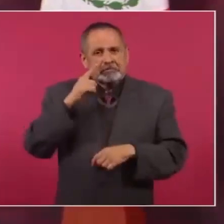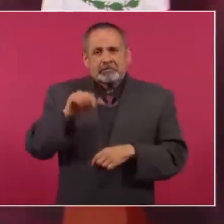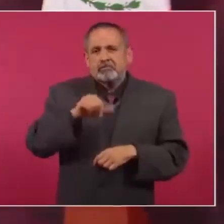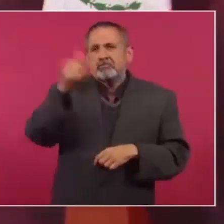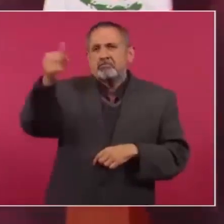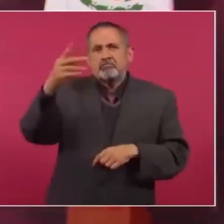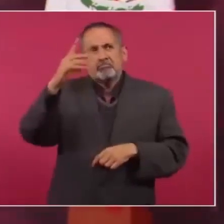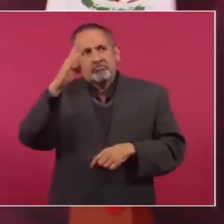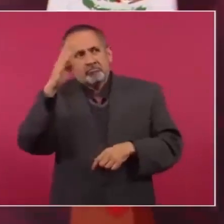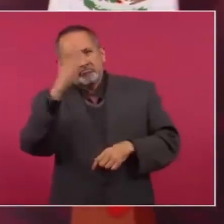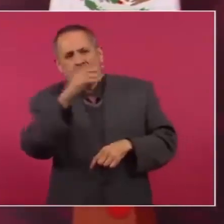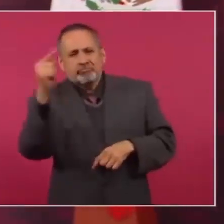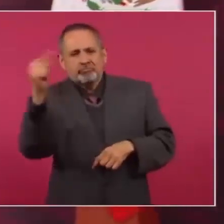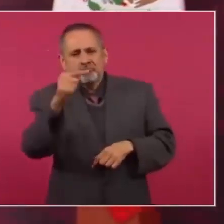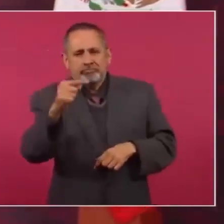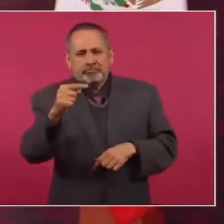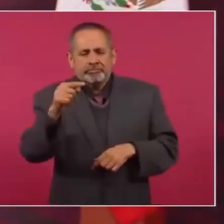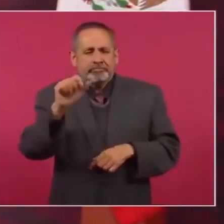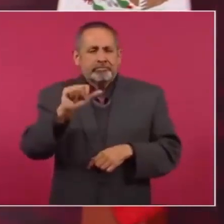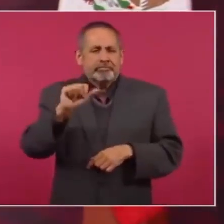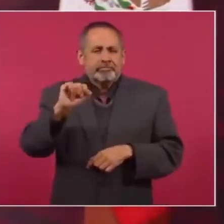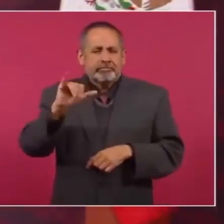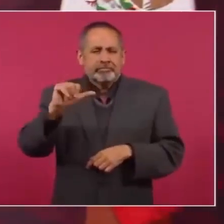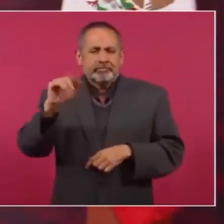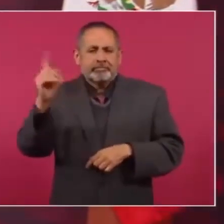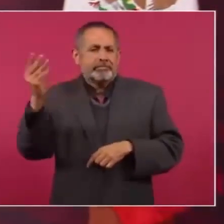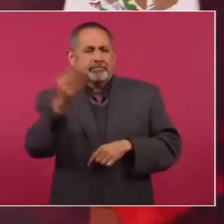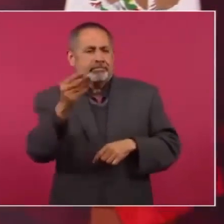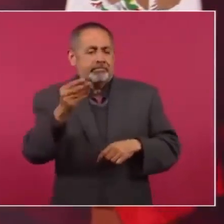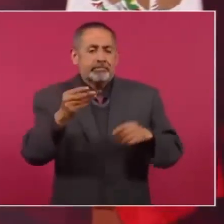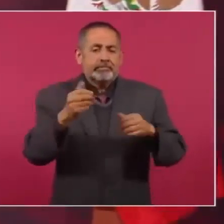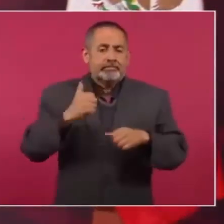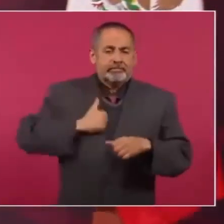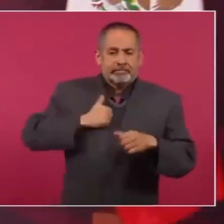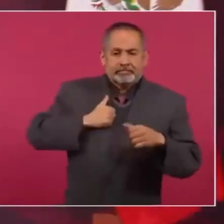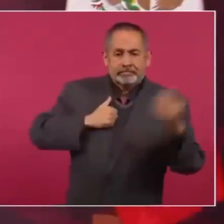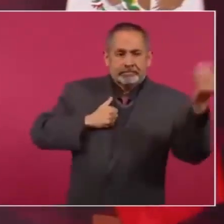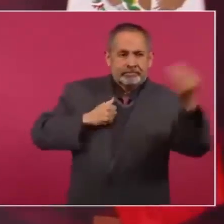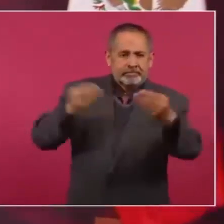manera directa a Estados Unidos y a Canadá que lo que llega a México.